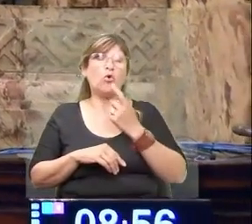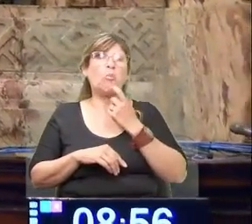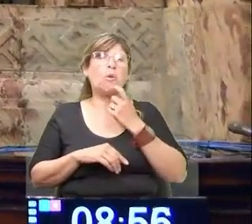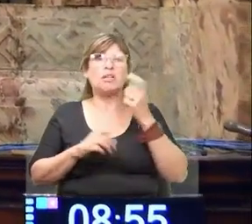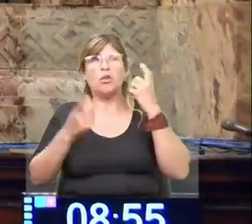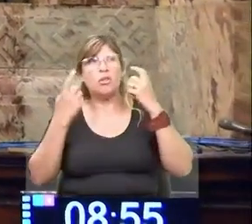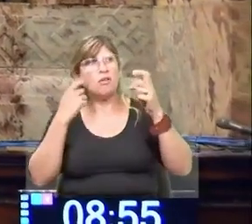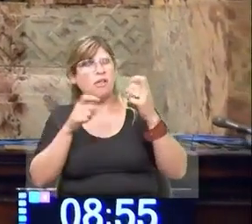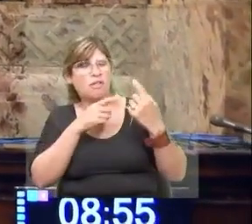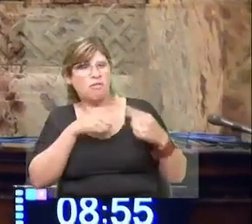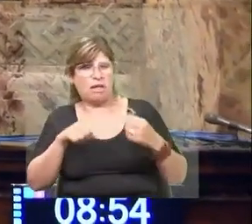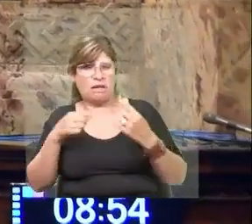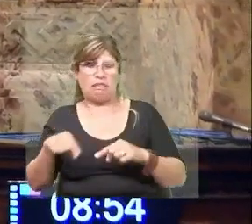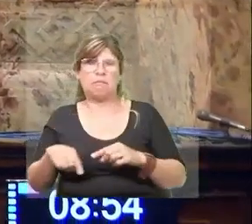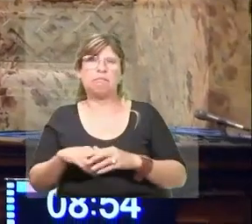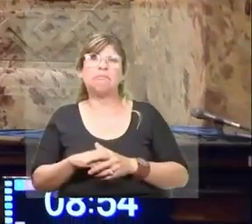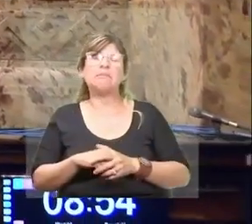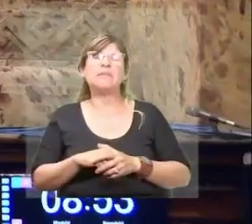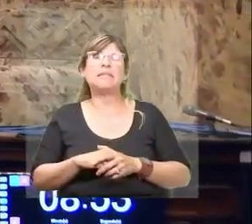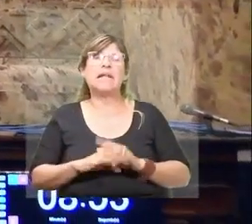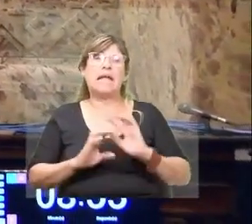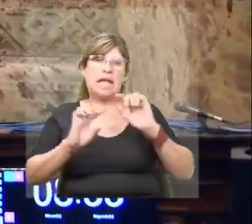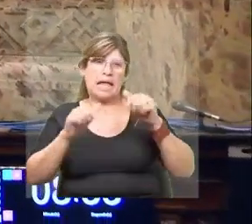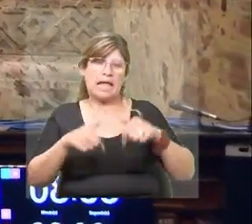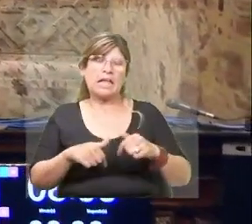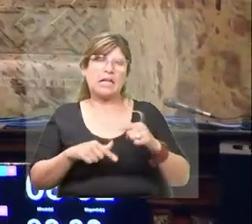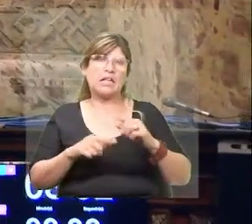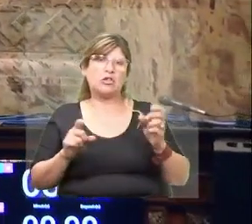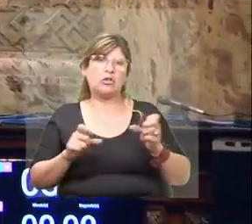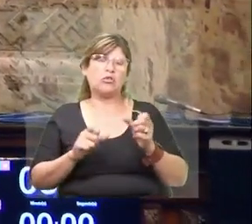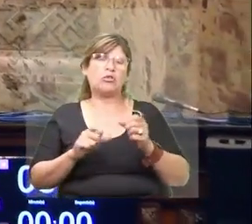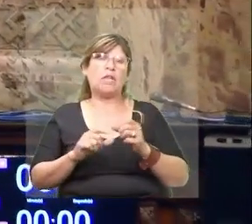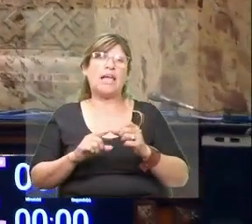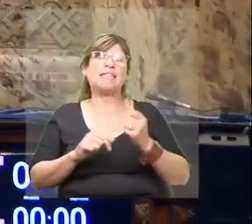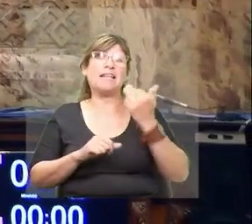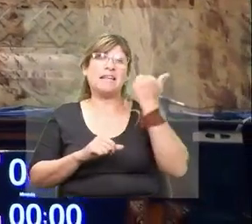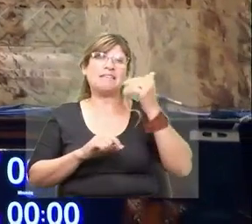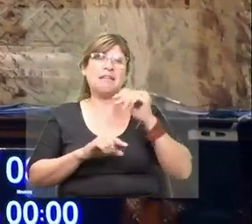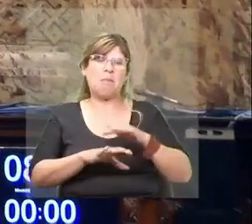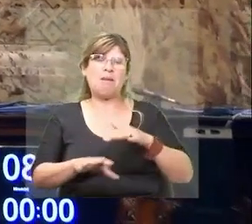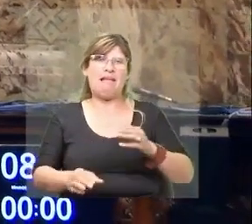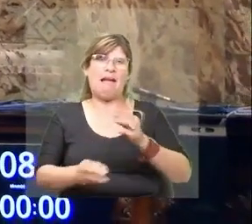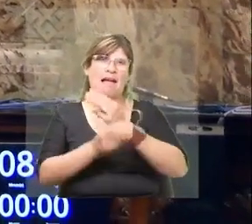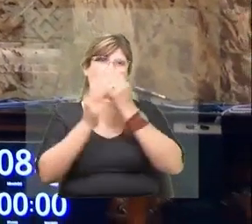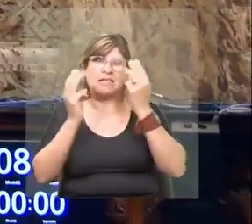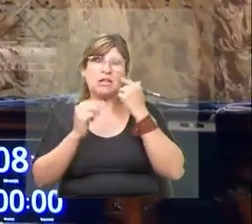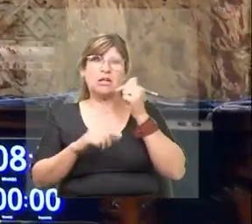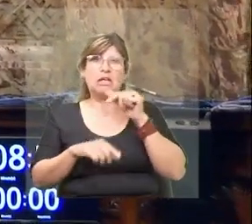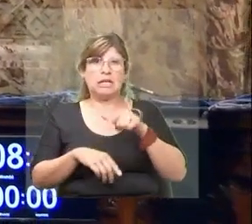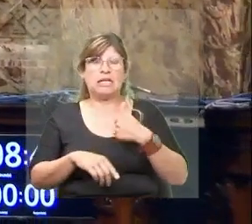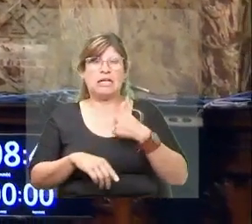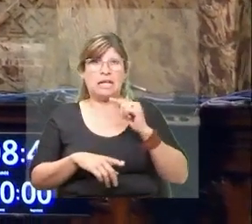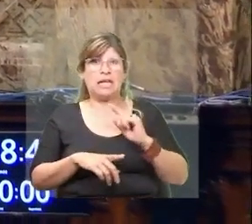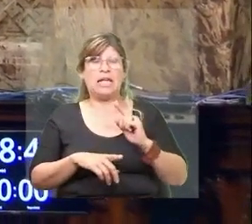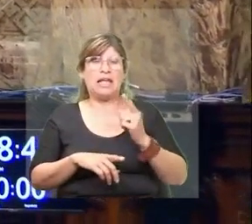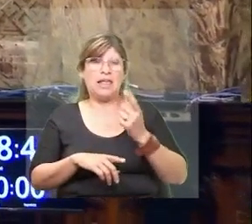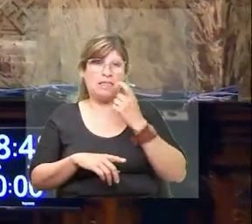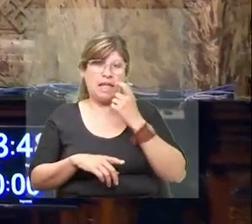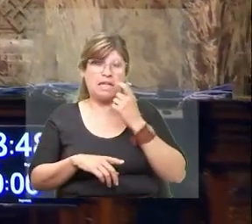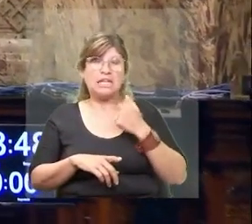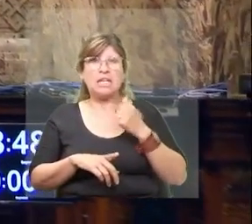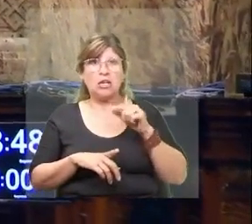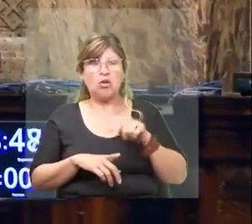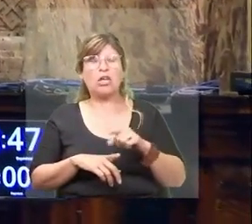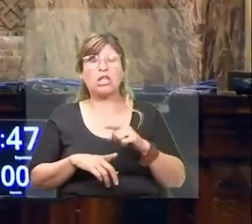ideas. Esto ocurre en el recinto de la Asamblea General y no es ni más ni menos que lo que Danilo